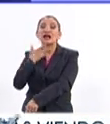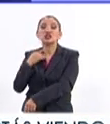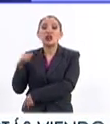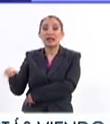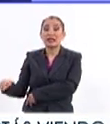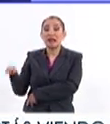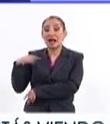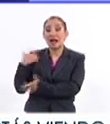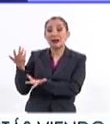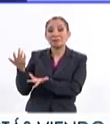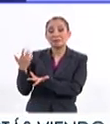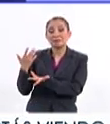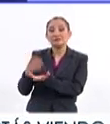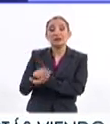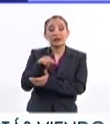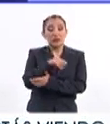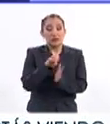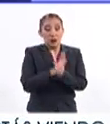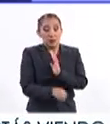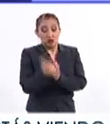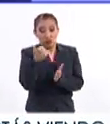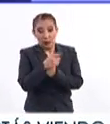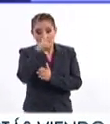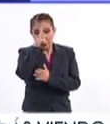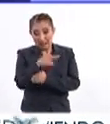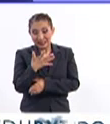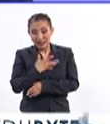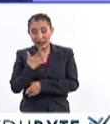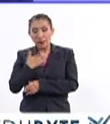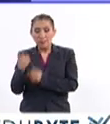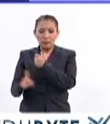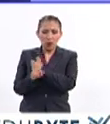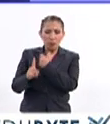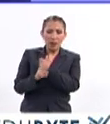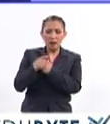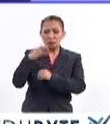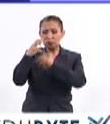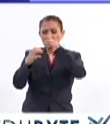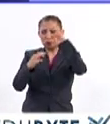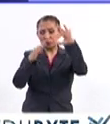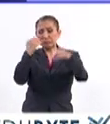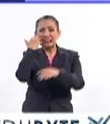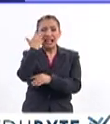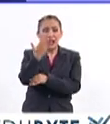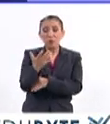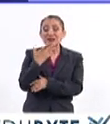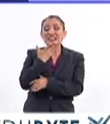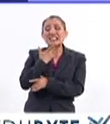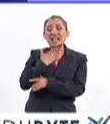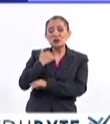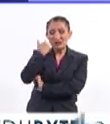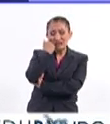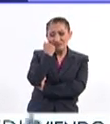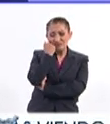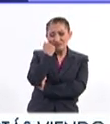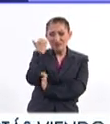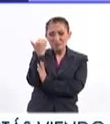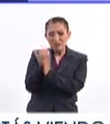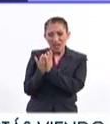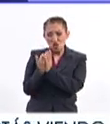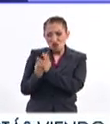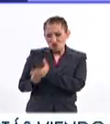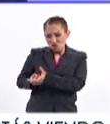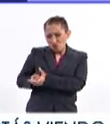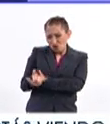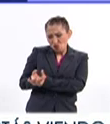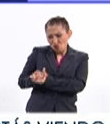combustible. La diferencia de la presión. En el caso de la Ciudad de México, al tener muchos problemas de contaminación, buscamos que la gasolina, al tener menor